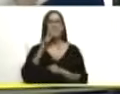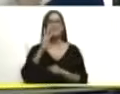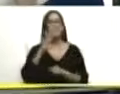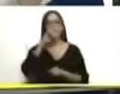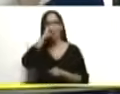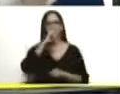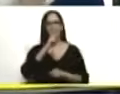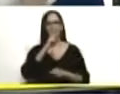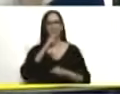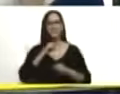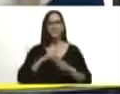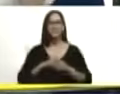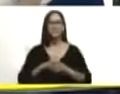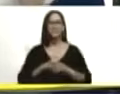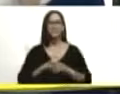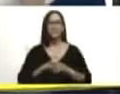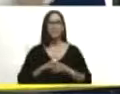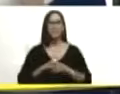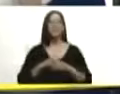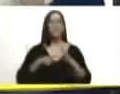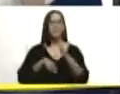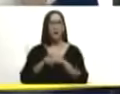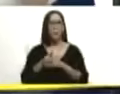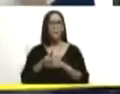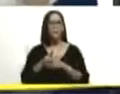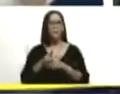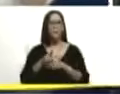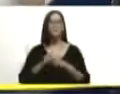25 años y vamos